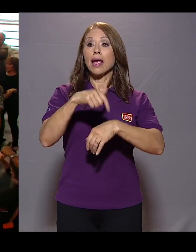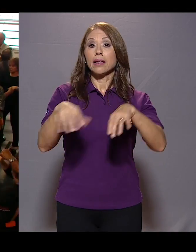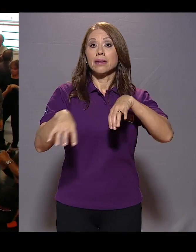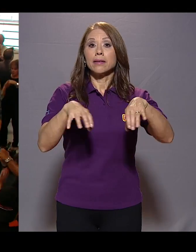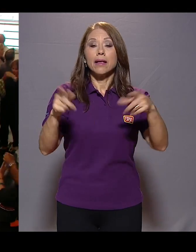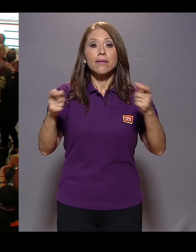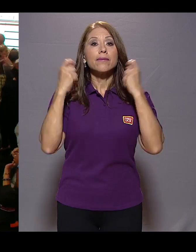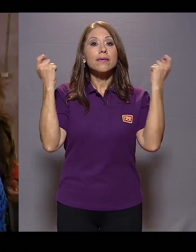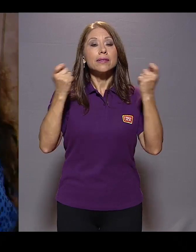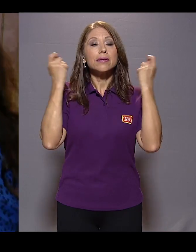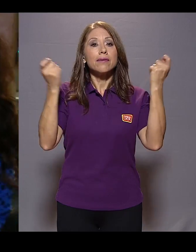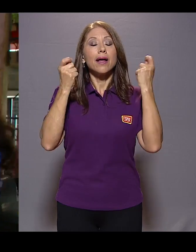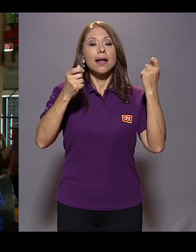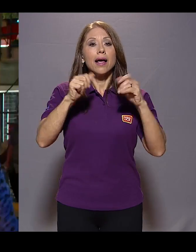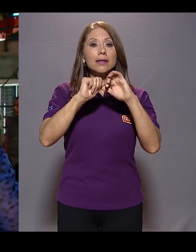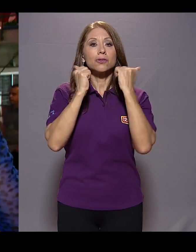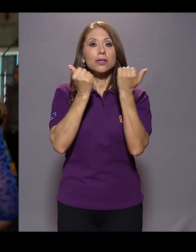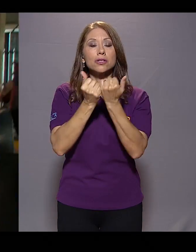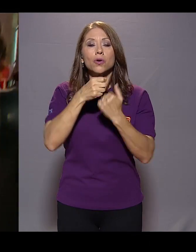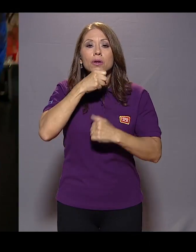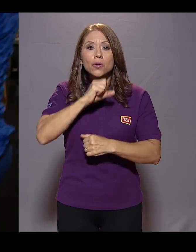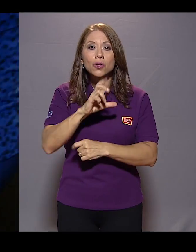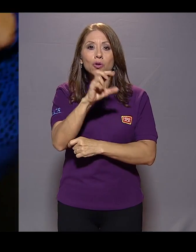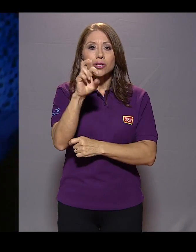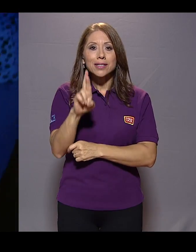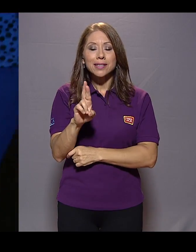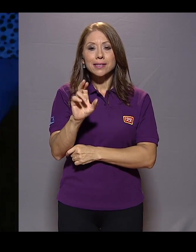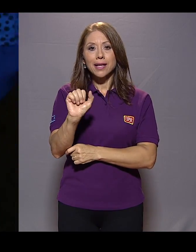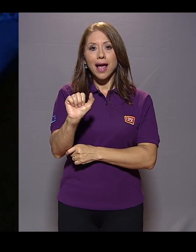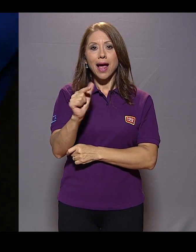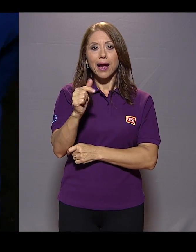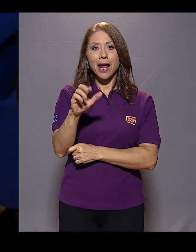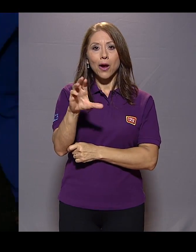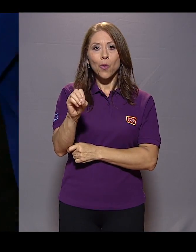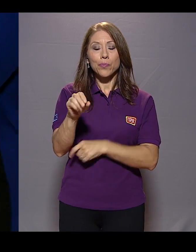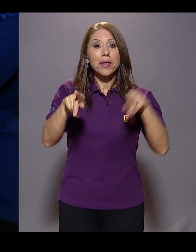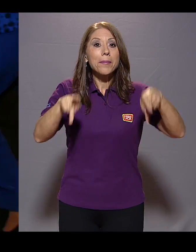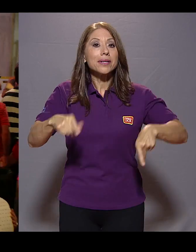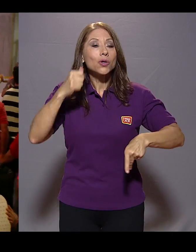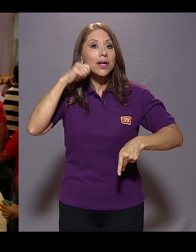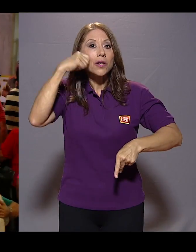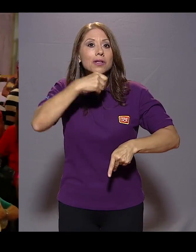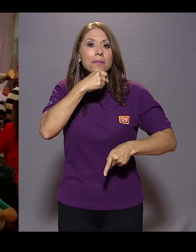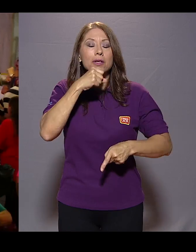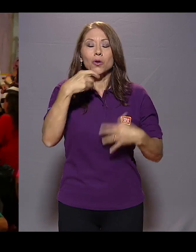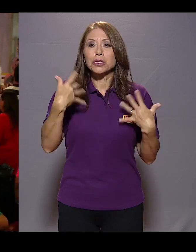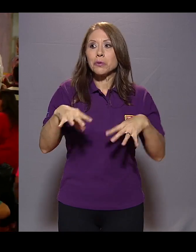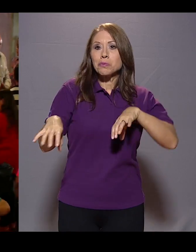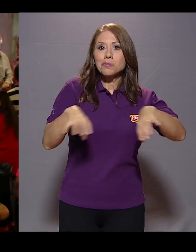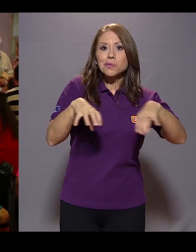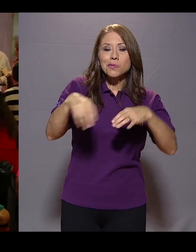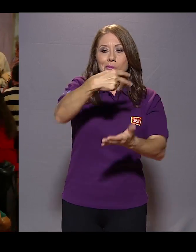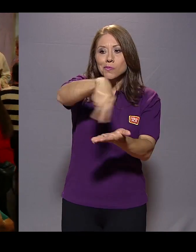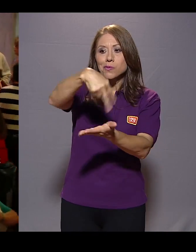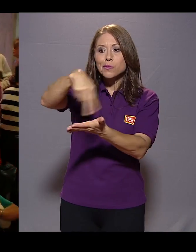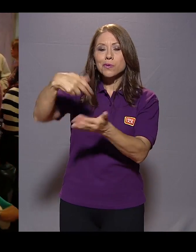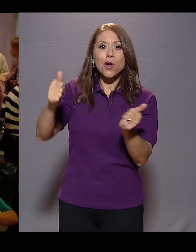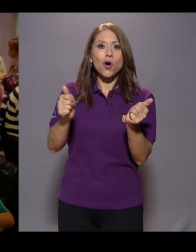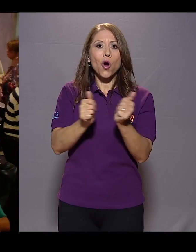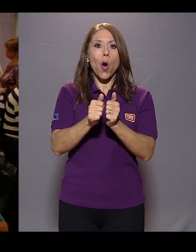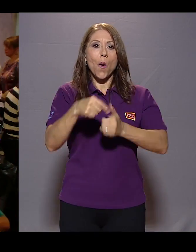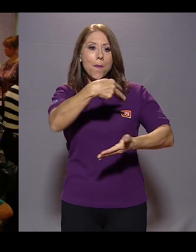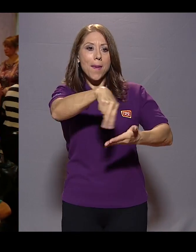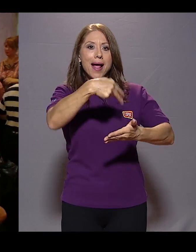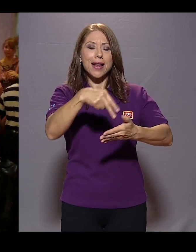Durante el Festival de la Asociación Gerontológica Costarricense, AGECO, las personas adultas mayores encendieron la pista con pasos folclóricos y